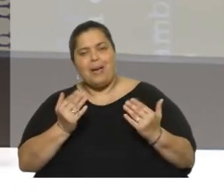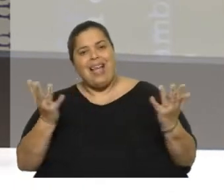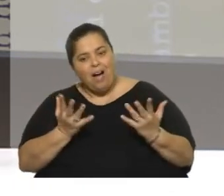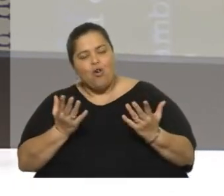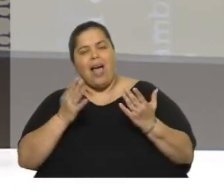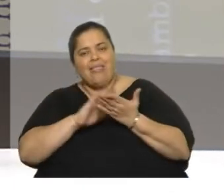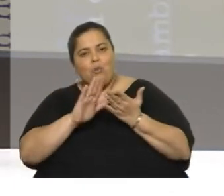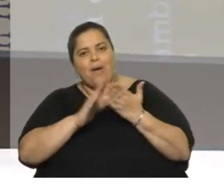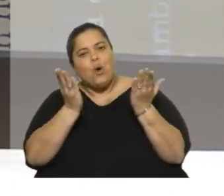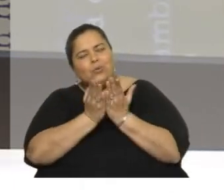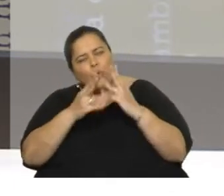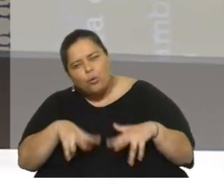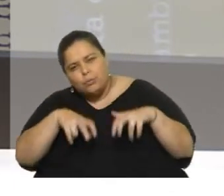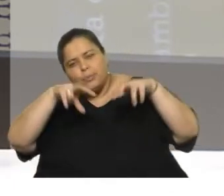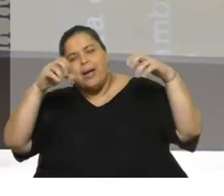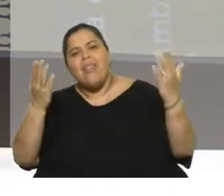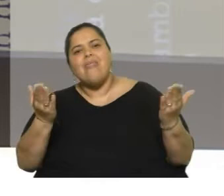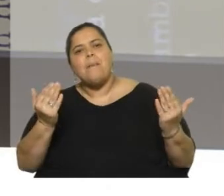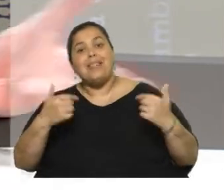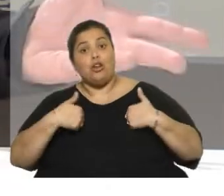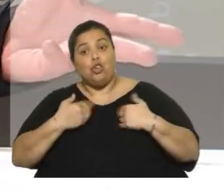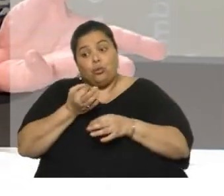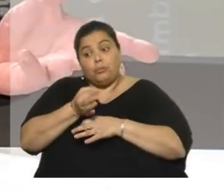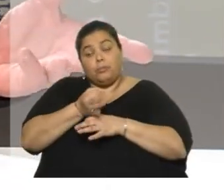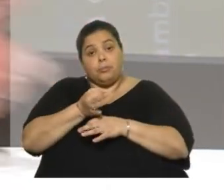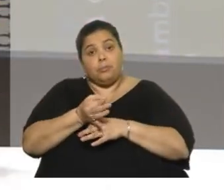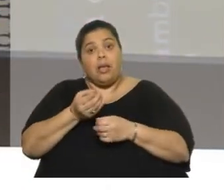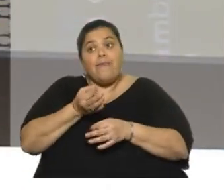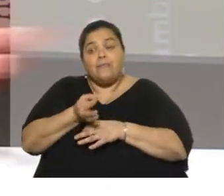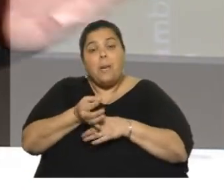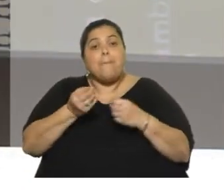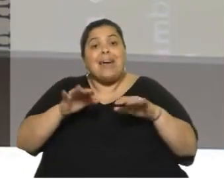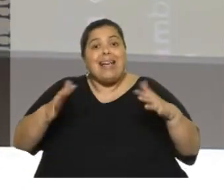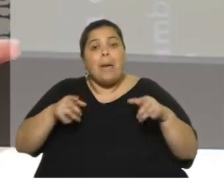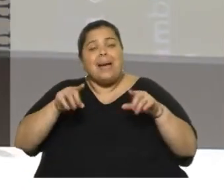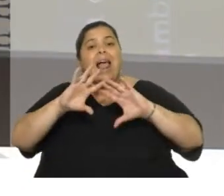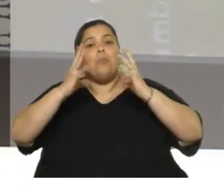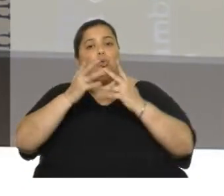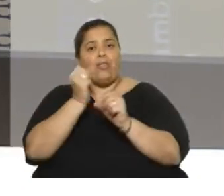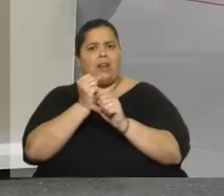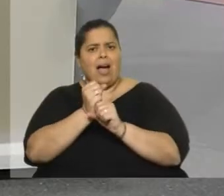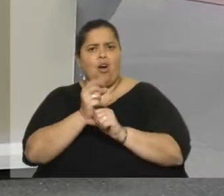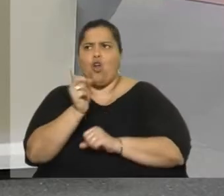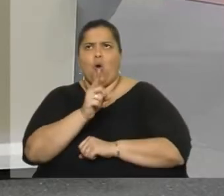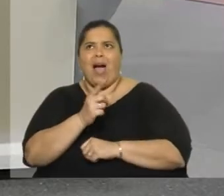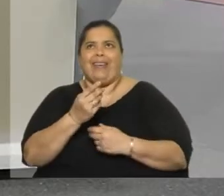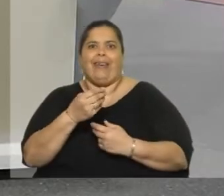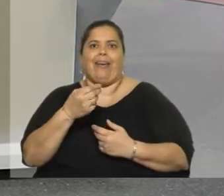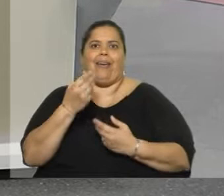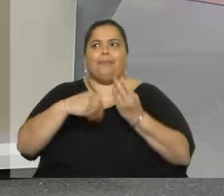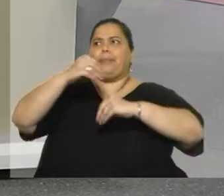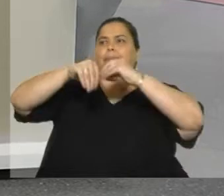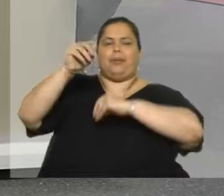en definitiva, ¿formamos para qué? Formamos para el mundo del trabajo, muchachos. No hay que mentirse mucho. Formamos para que la gente